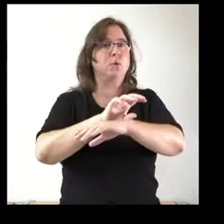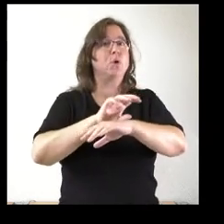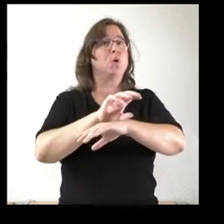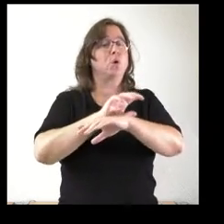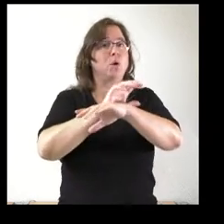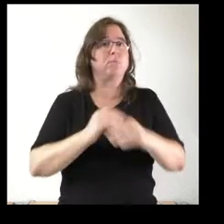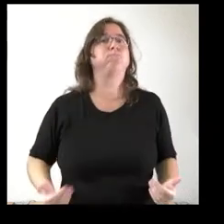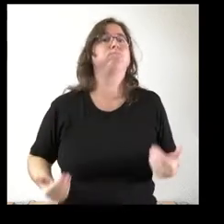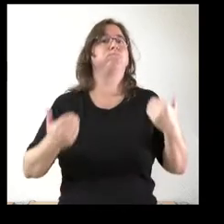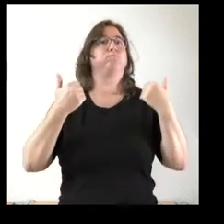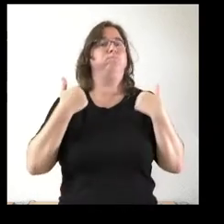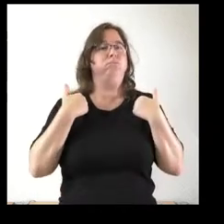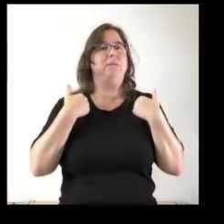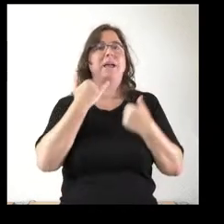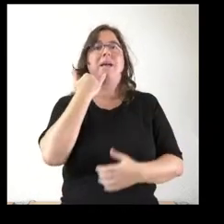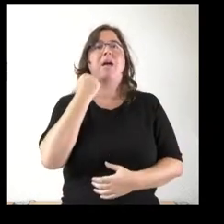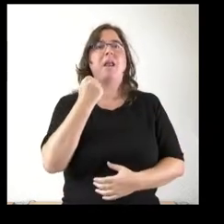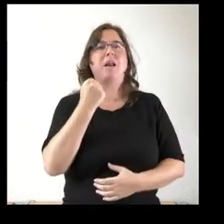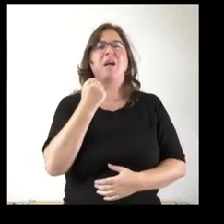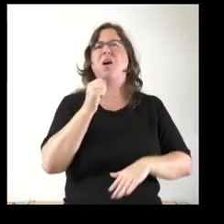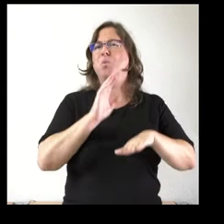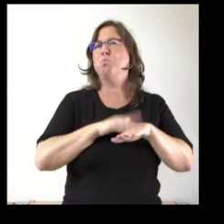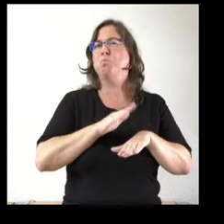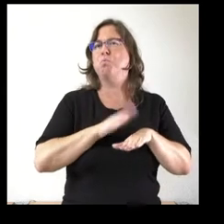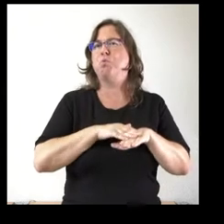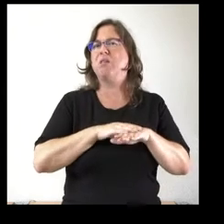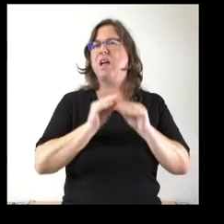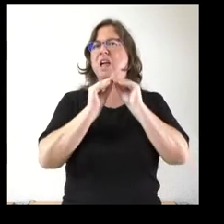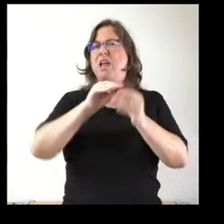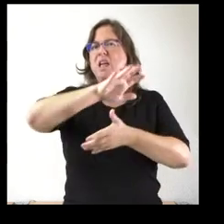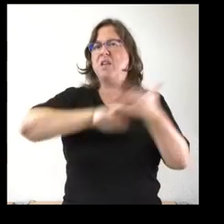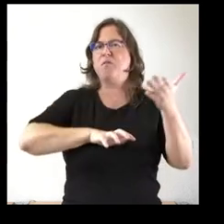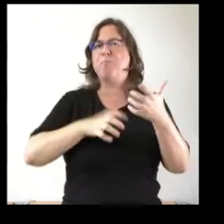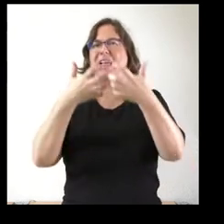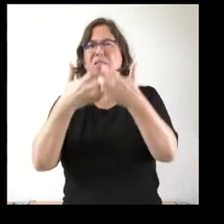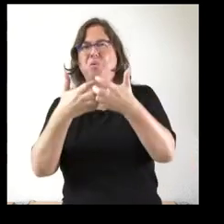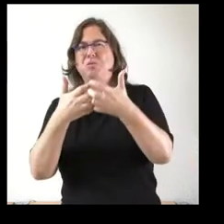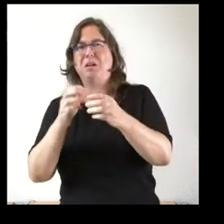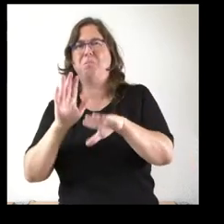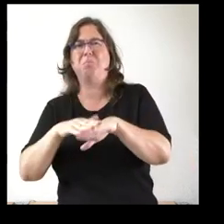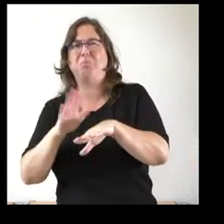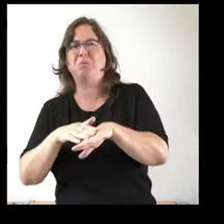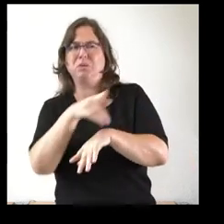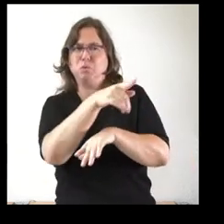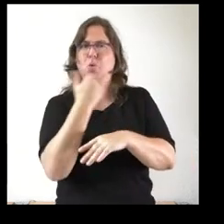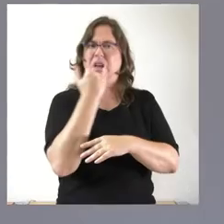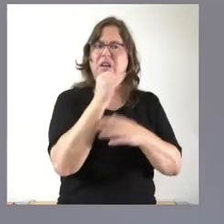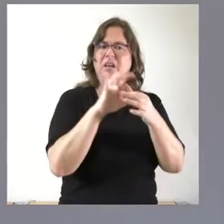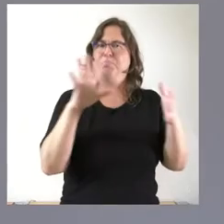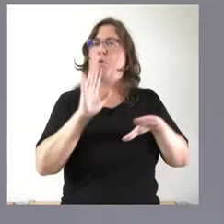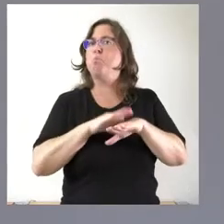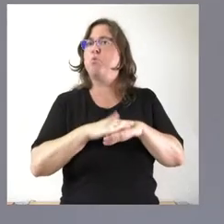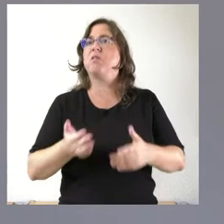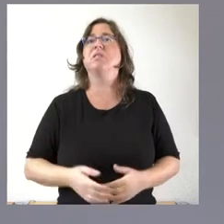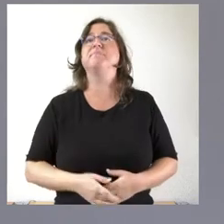las competencias de energía, que está el EREN, ¿por qué el informe lo hace Industria y no lo hace su departamento? Bueno,